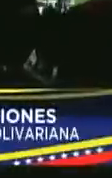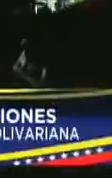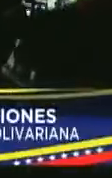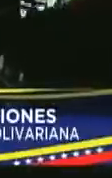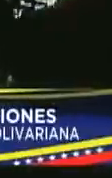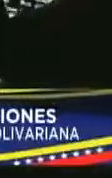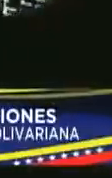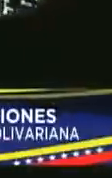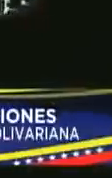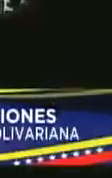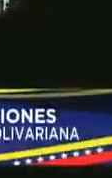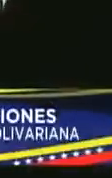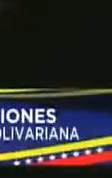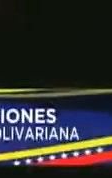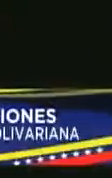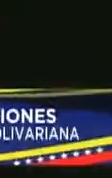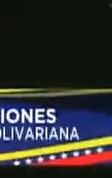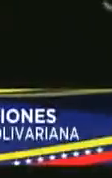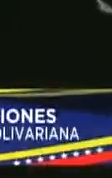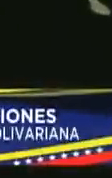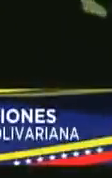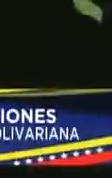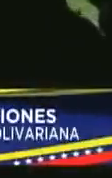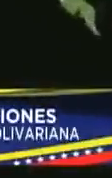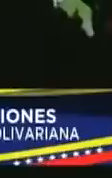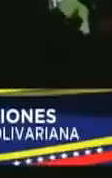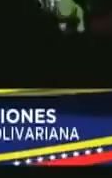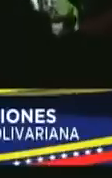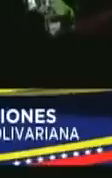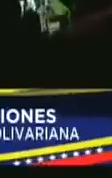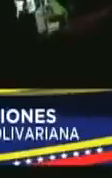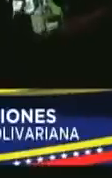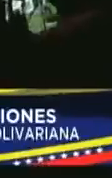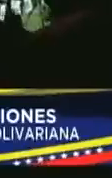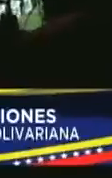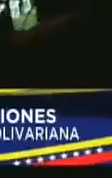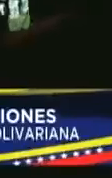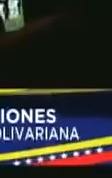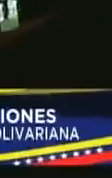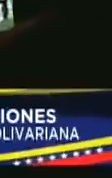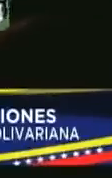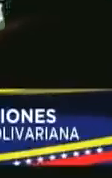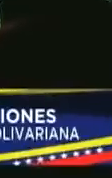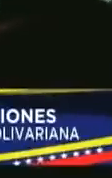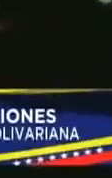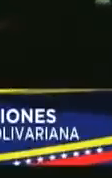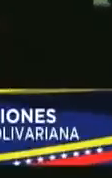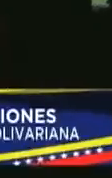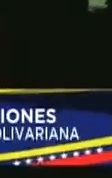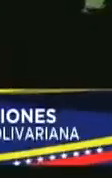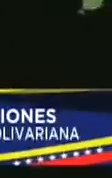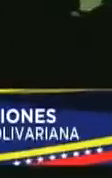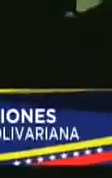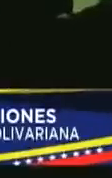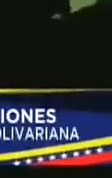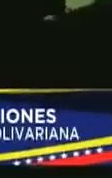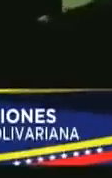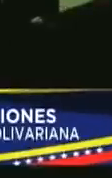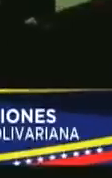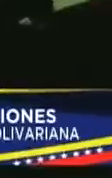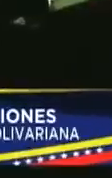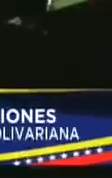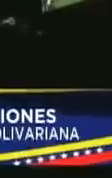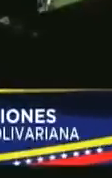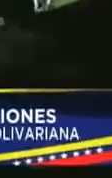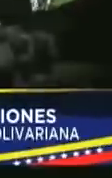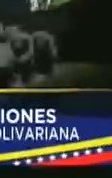patria, juran ustedes por la memoria y el legado de nuestro libertador Simón Bolívar y de nuestro comandante